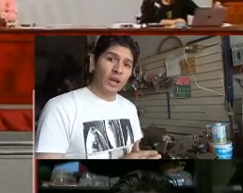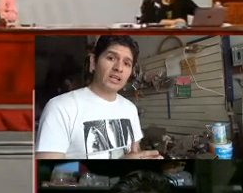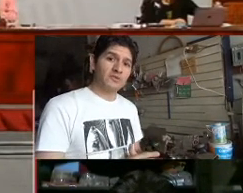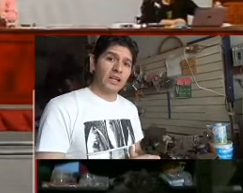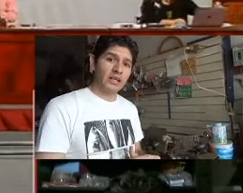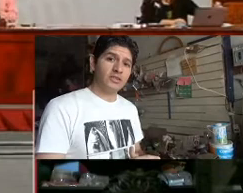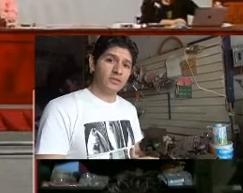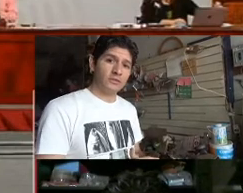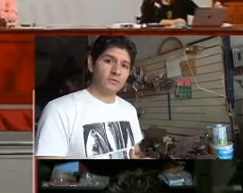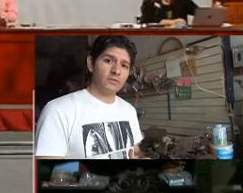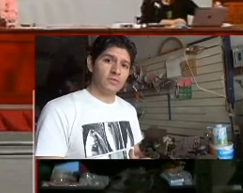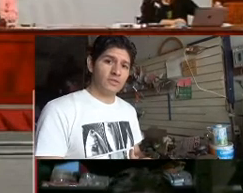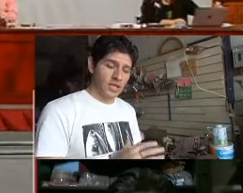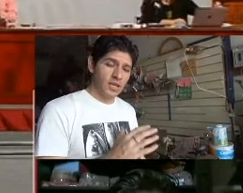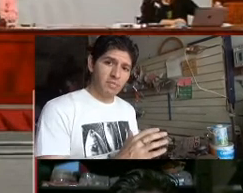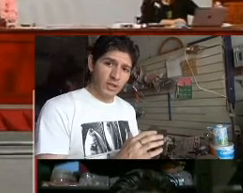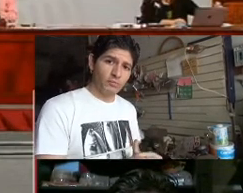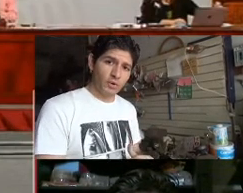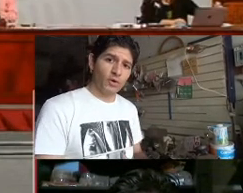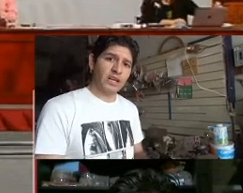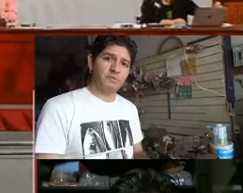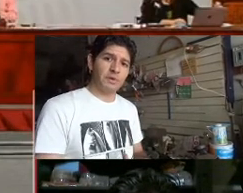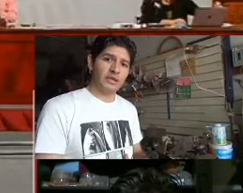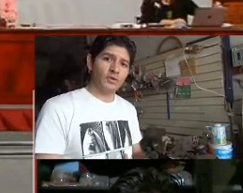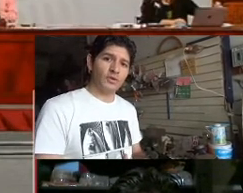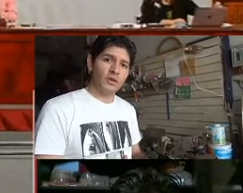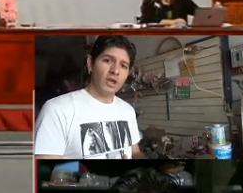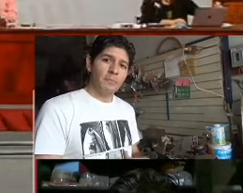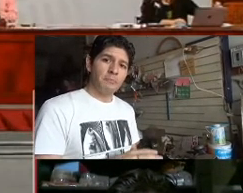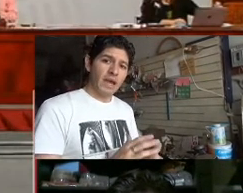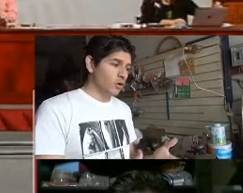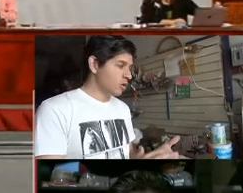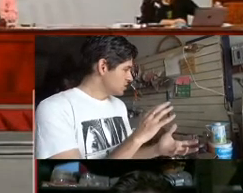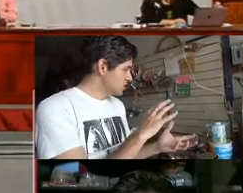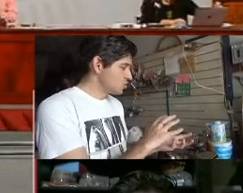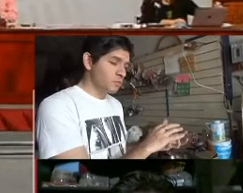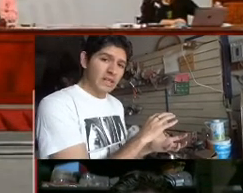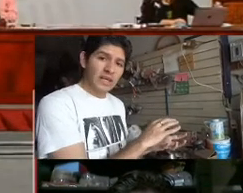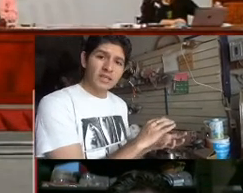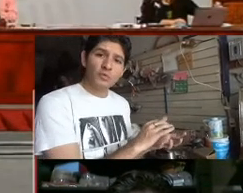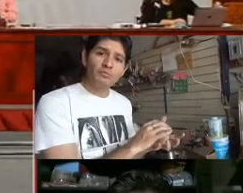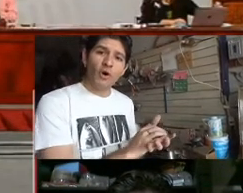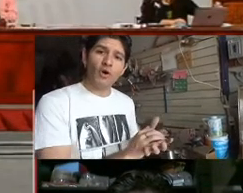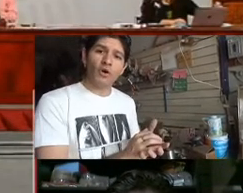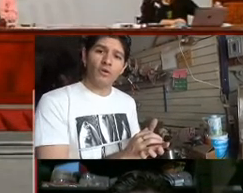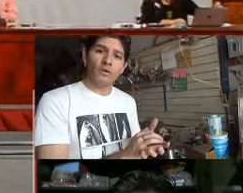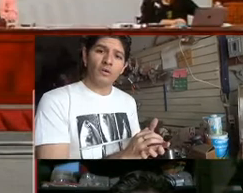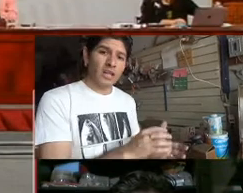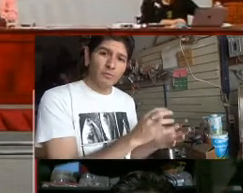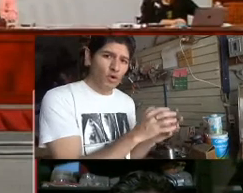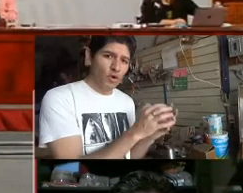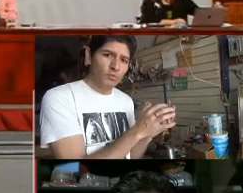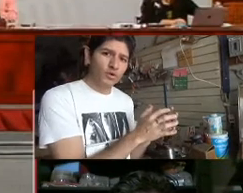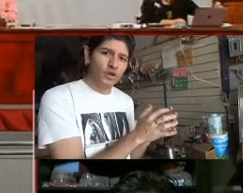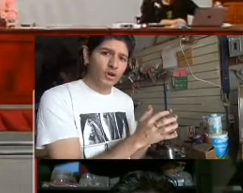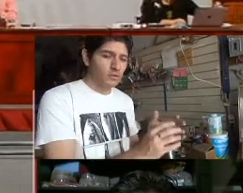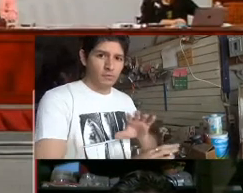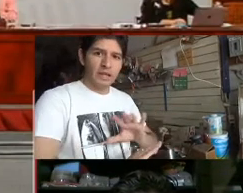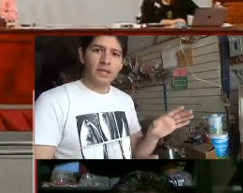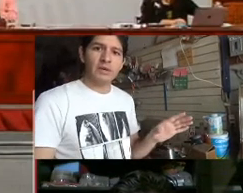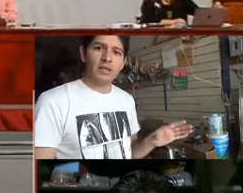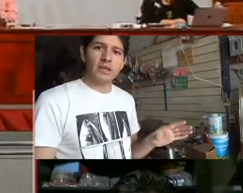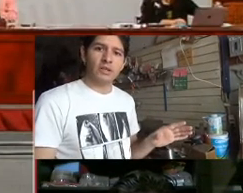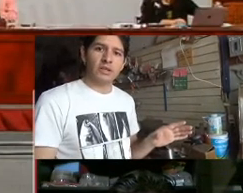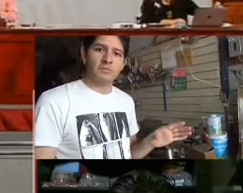para reparar una escalera aquí de mi casa, eran partículas de pintura. Eran